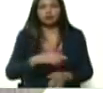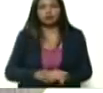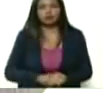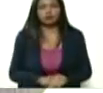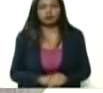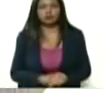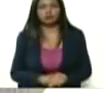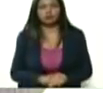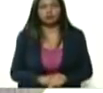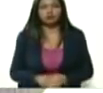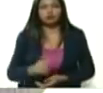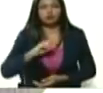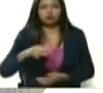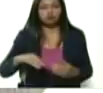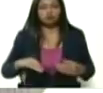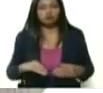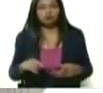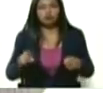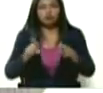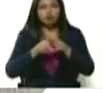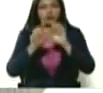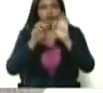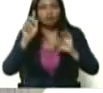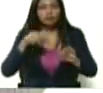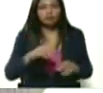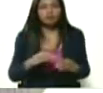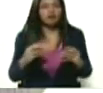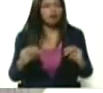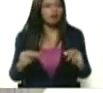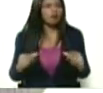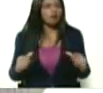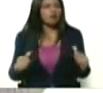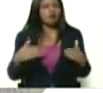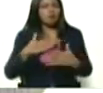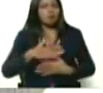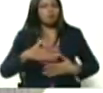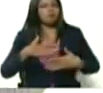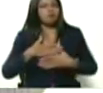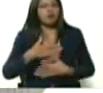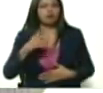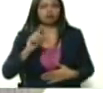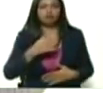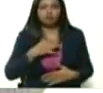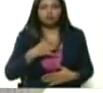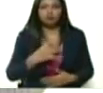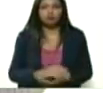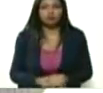podemos flexibilizar, no podemos relajar. Quienes están